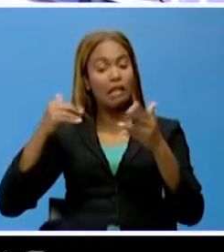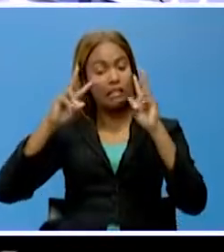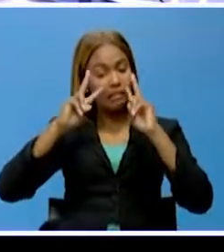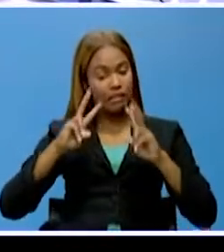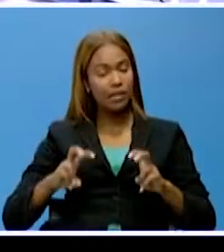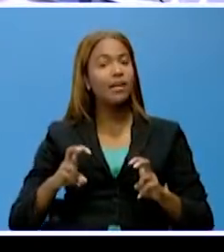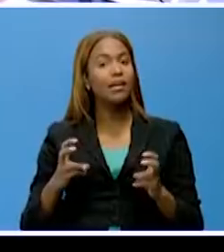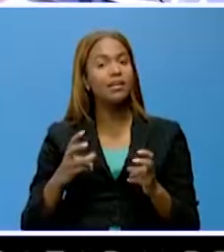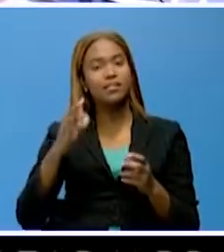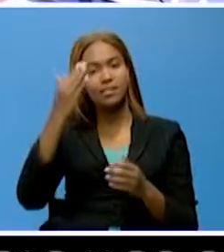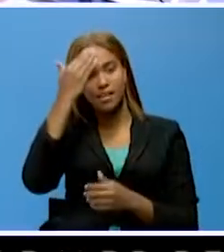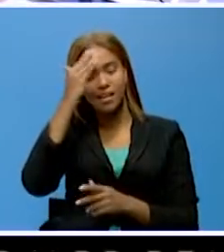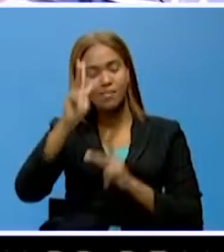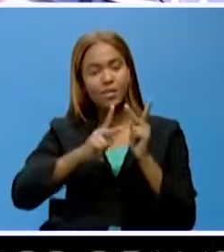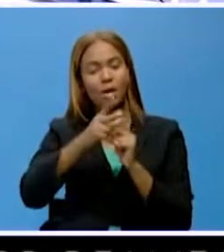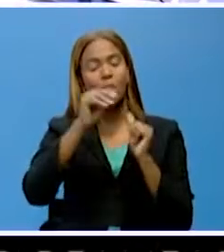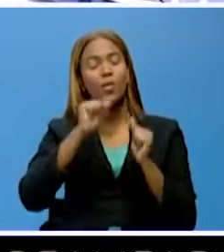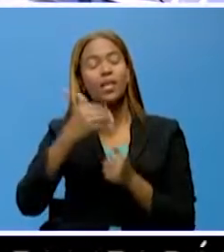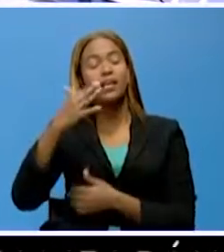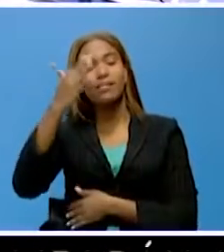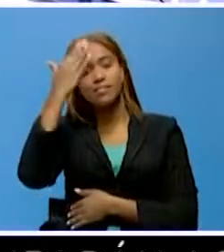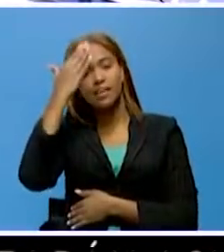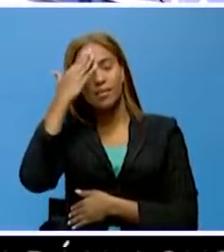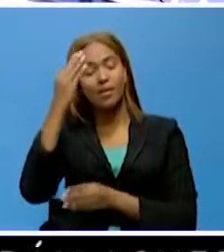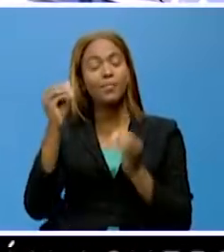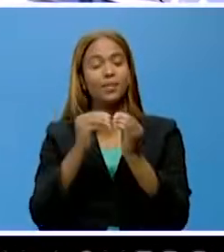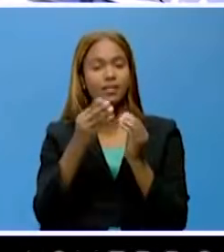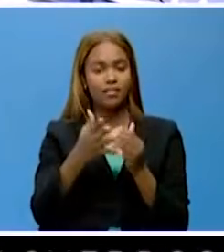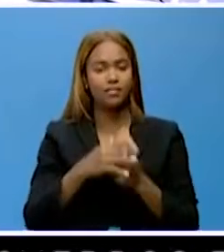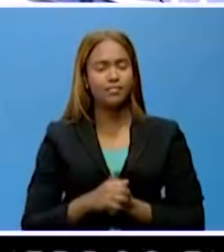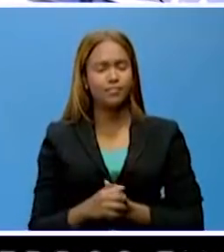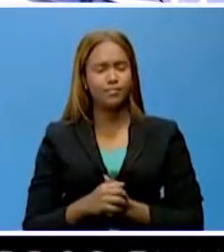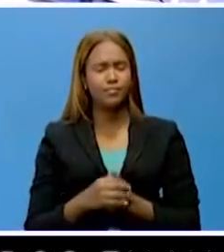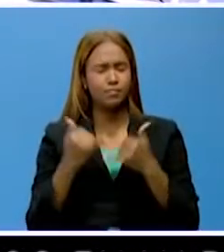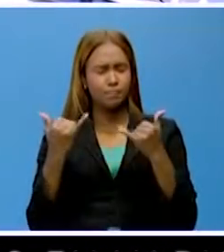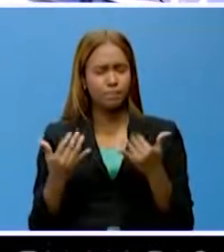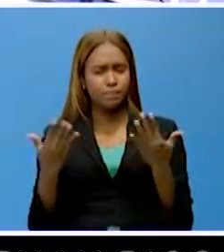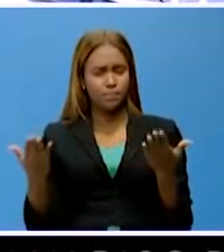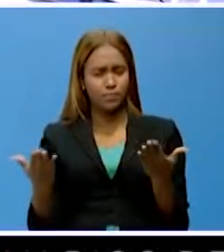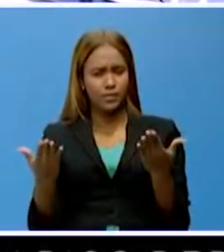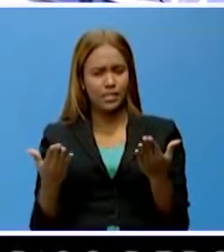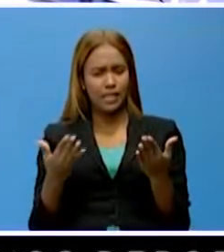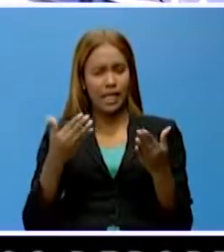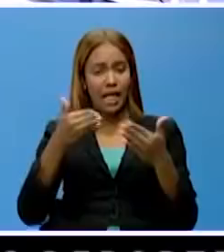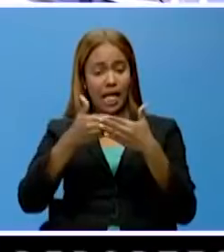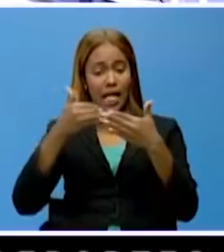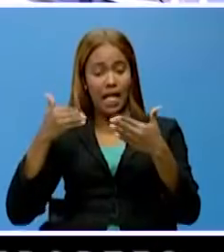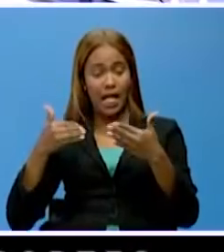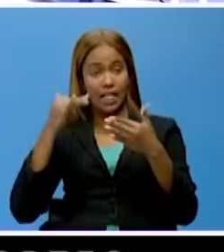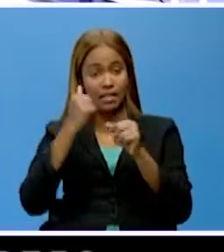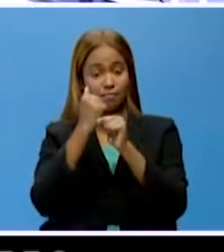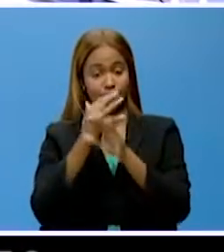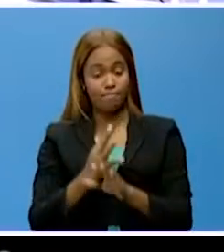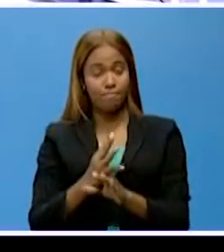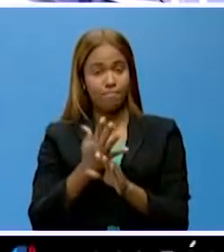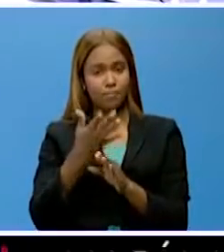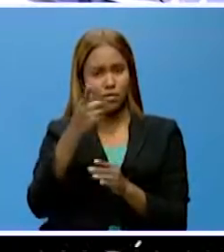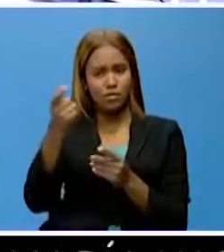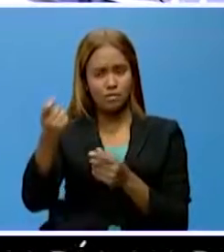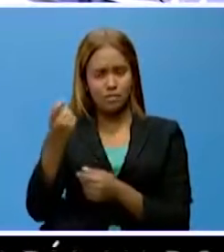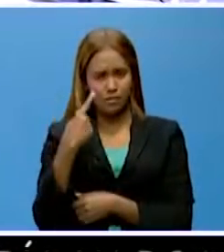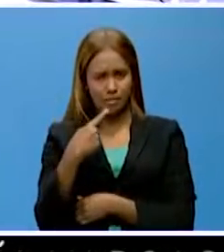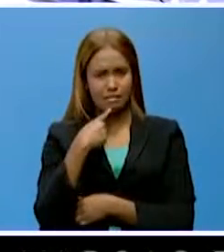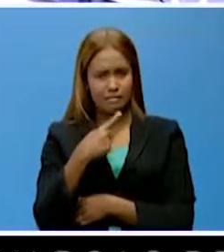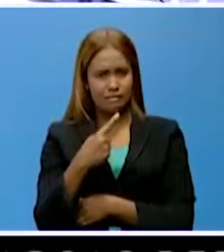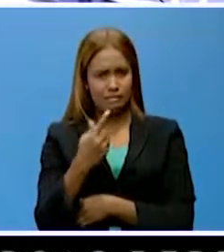licenciada, por supuesto que la gente lo tenga como un conocimiento mayor. Ahora bien, de repente dentro de esta precalificación, que como usted muy bien puntualiza, es una